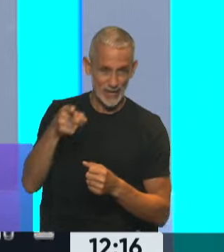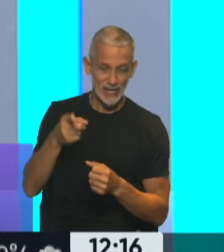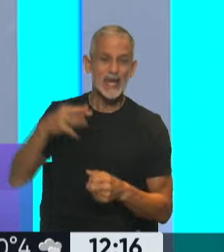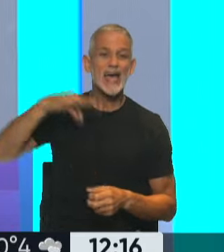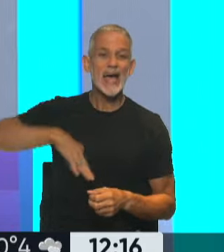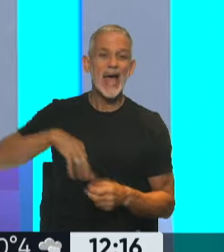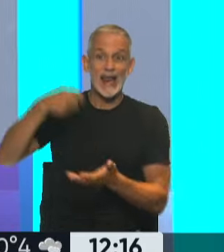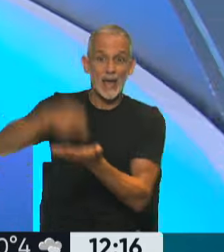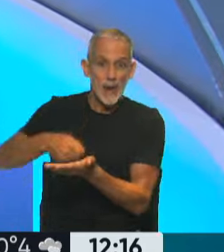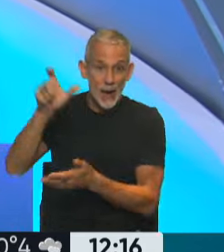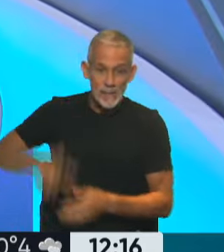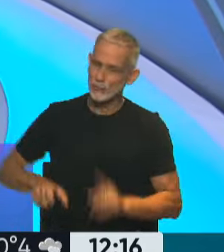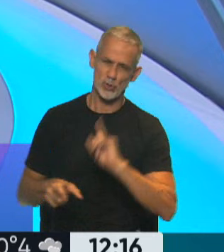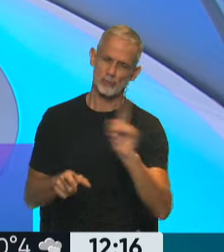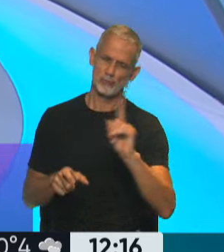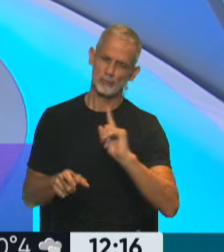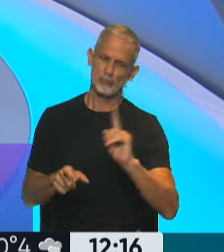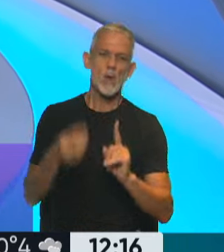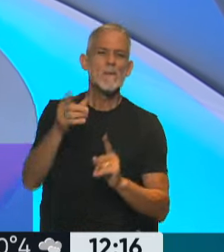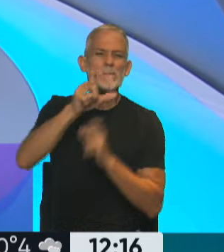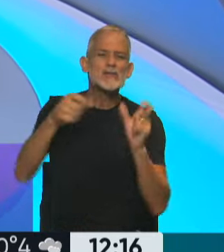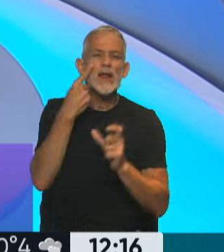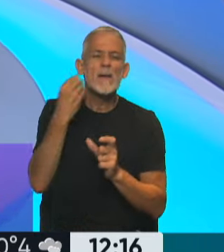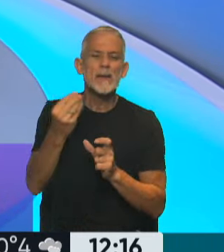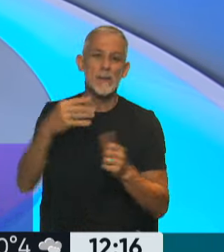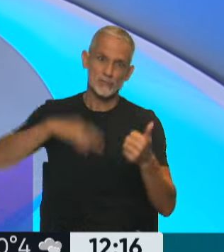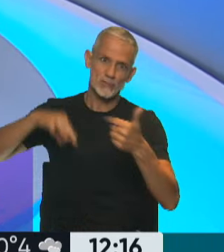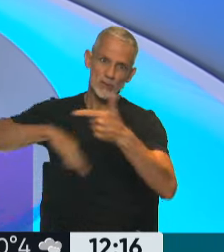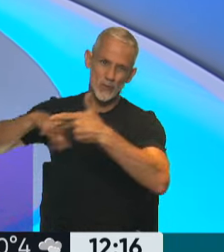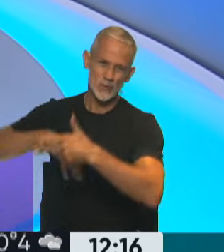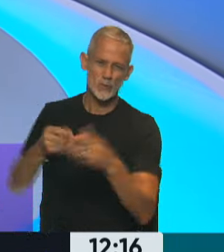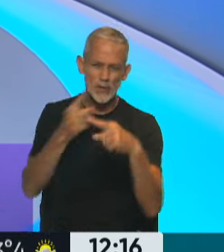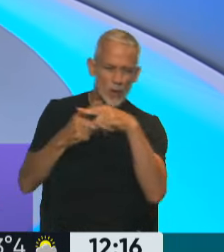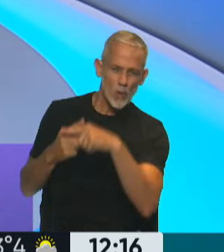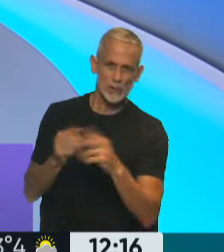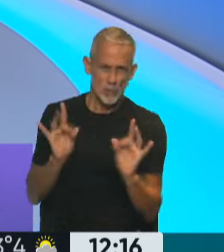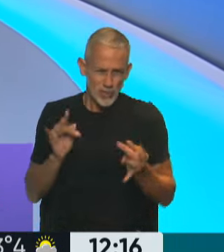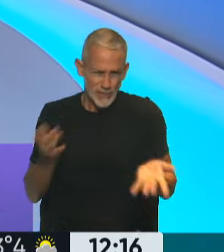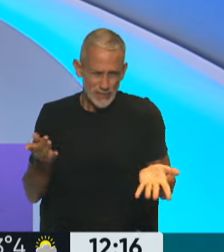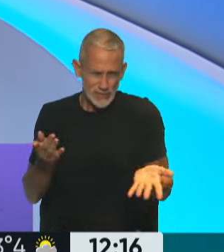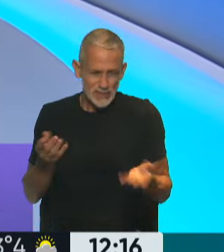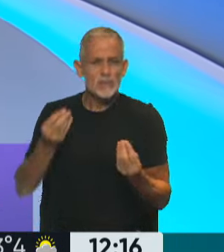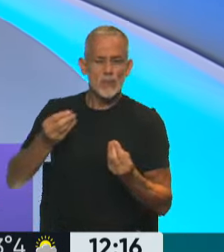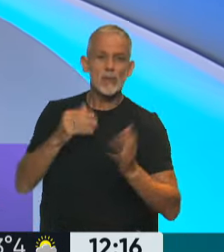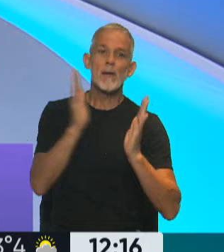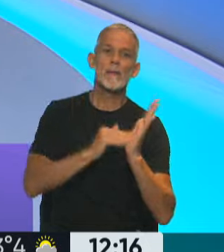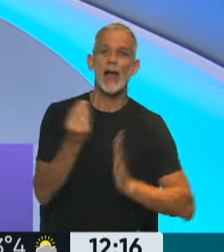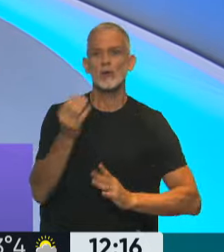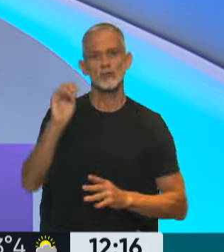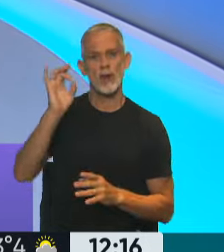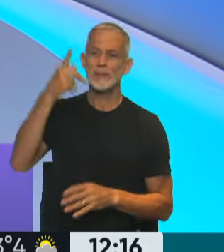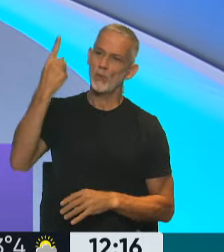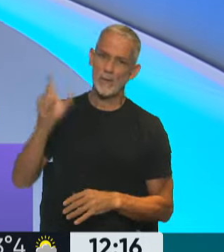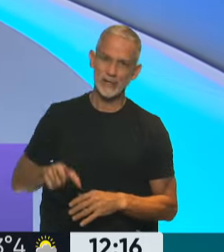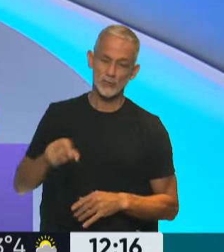el que paga la factura, sino todos los que viven ahí, que tienen ingresos. Que también eso es difícil, porque a lo mejor está en blanco el que paga la factura y el